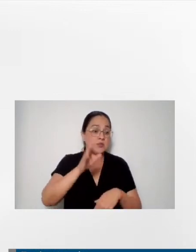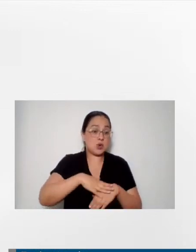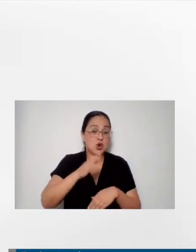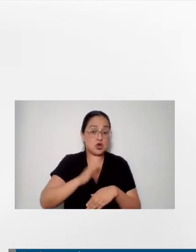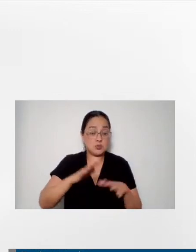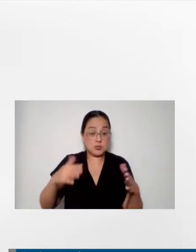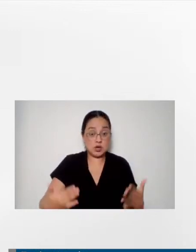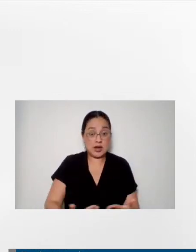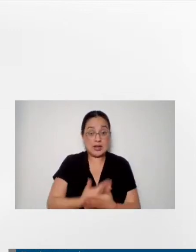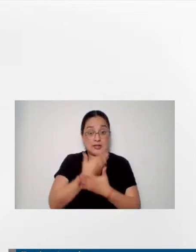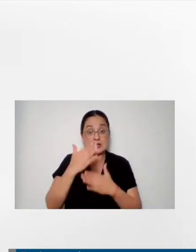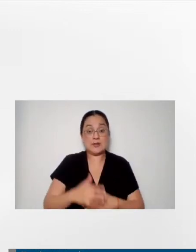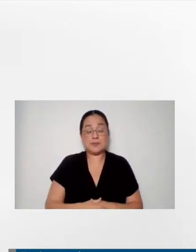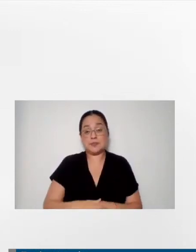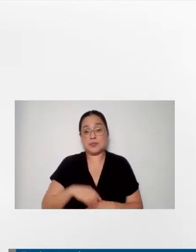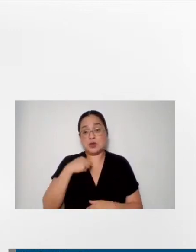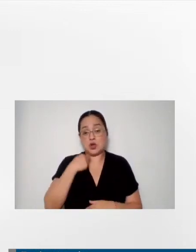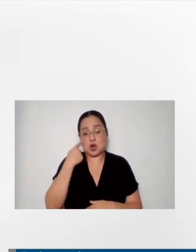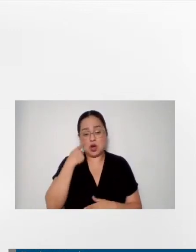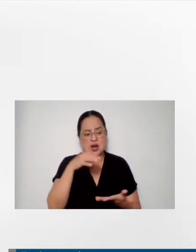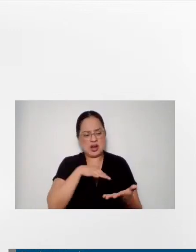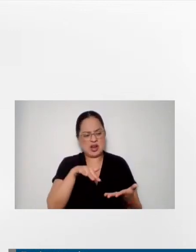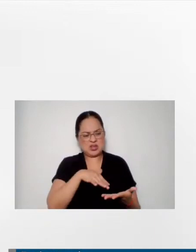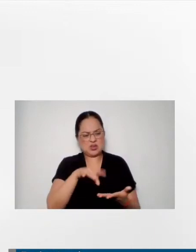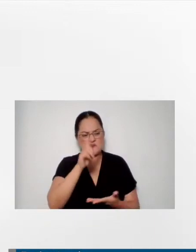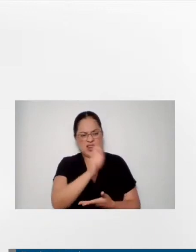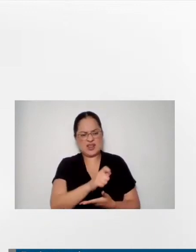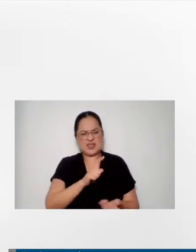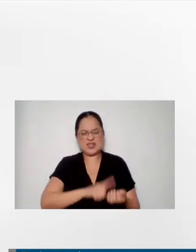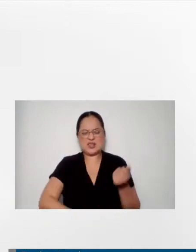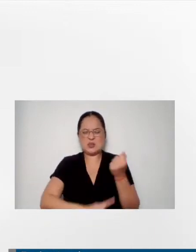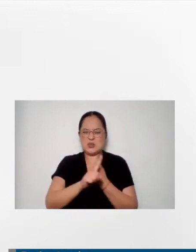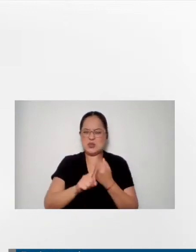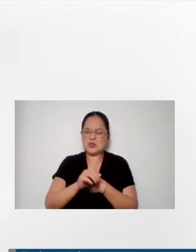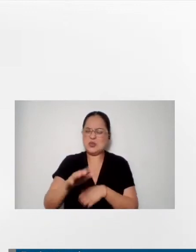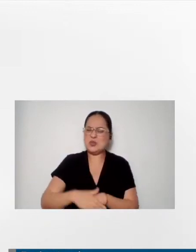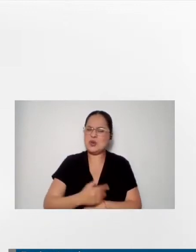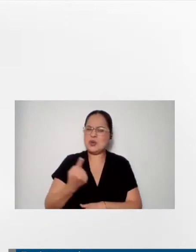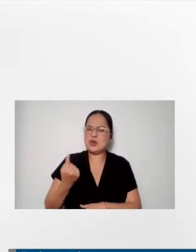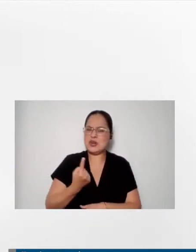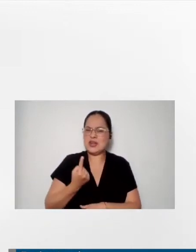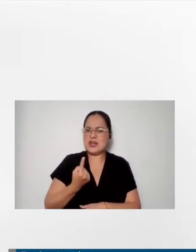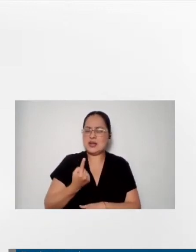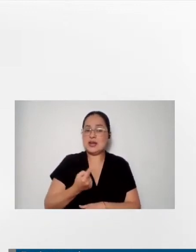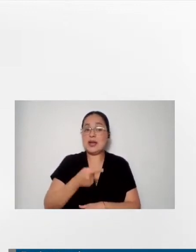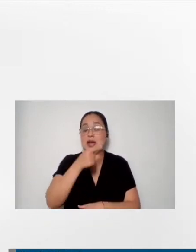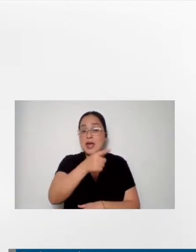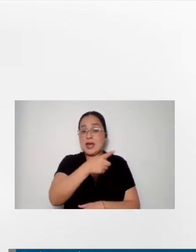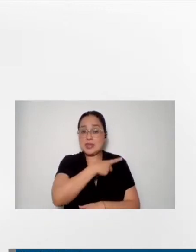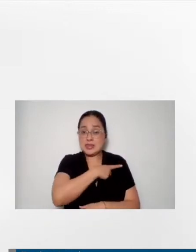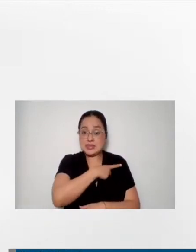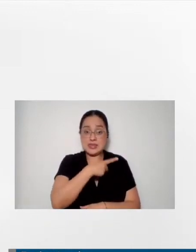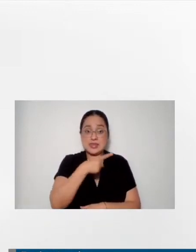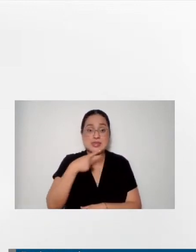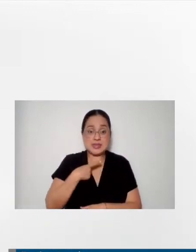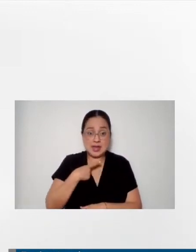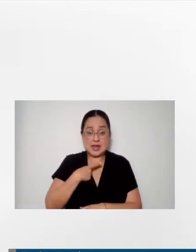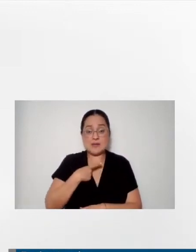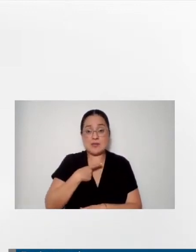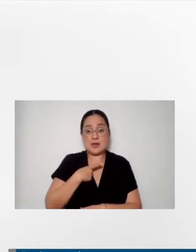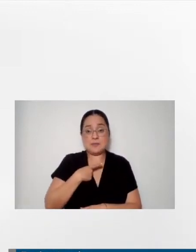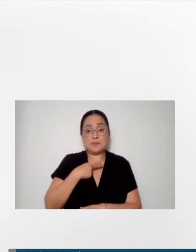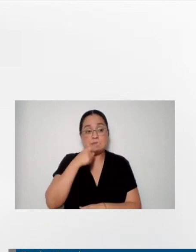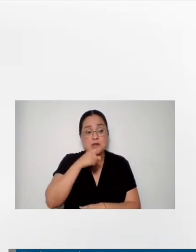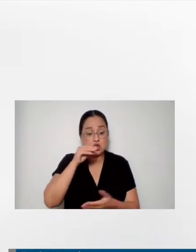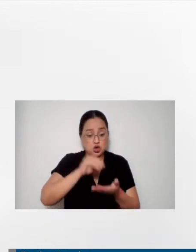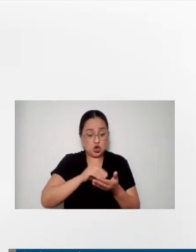algo que cuando leí ese criterio me pareció problemático en el sentido de que decían se tienen que, o sea, mientras está el